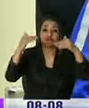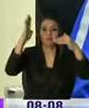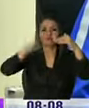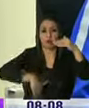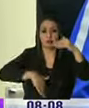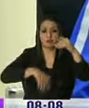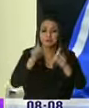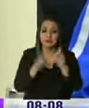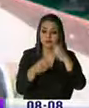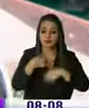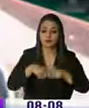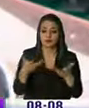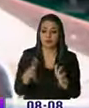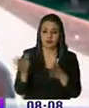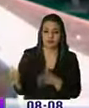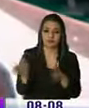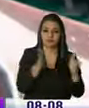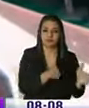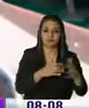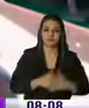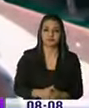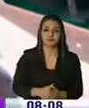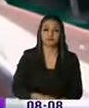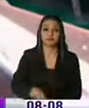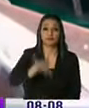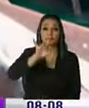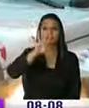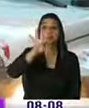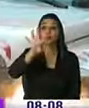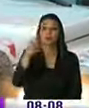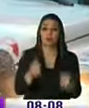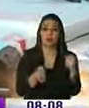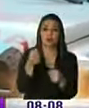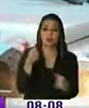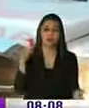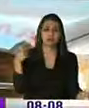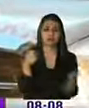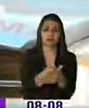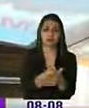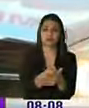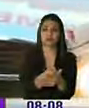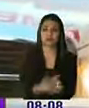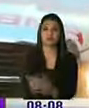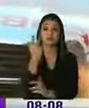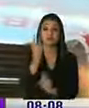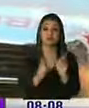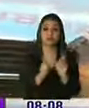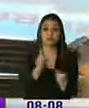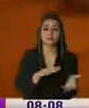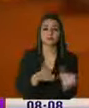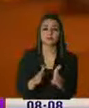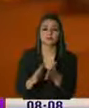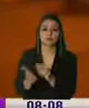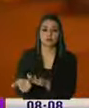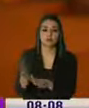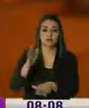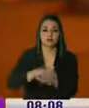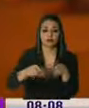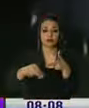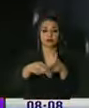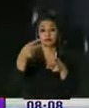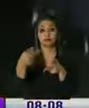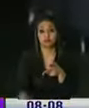sin afectación a personas. Se registraron 84 siniestros viales, de los cuales resultaron 3 personas fallecidas por atropello